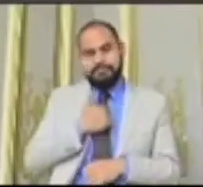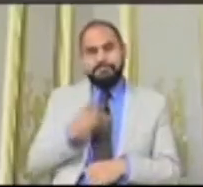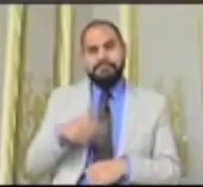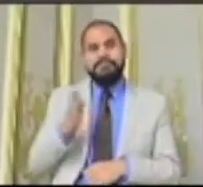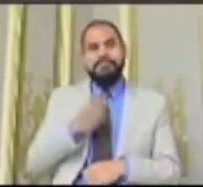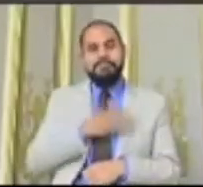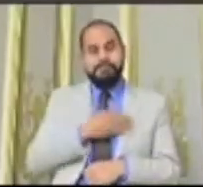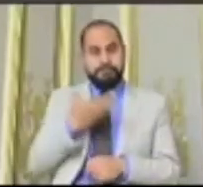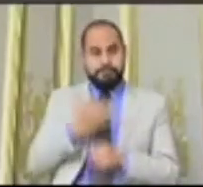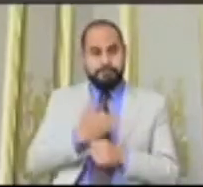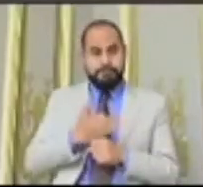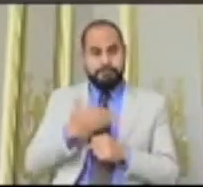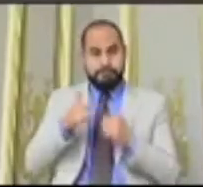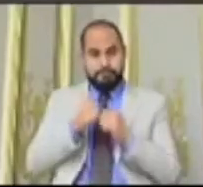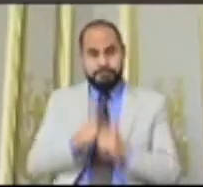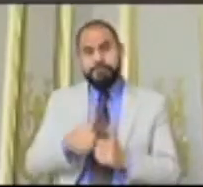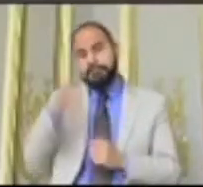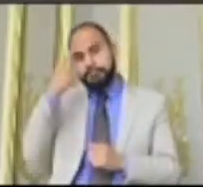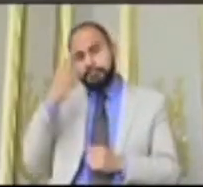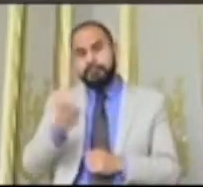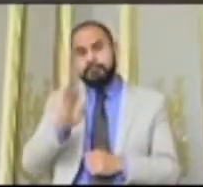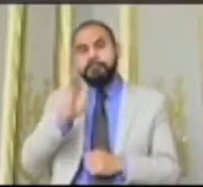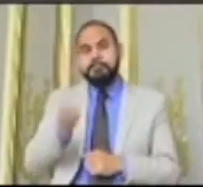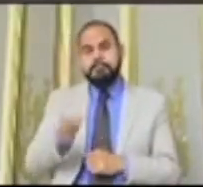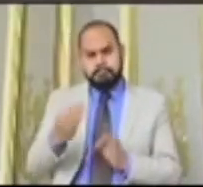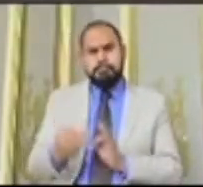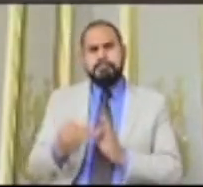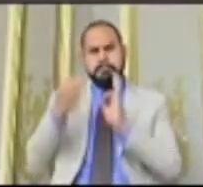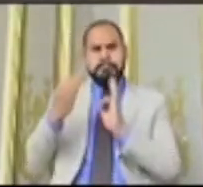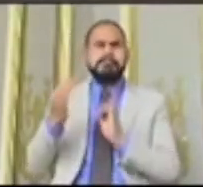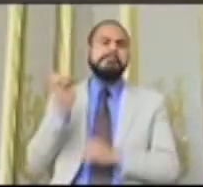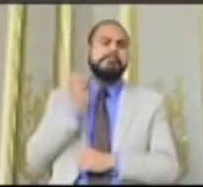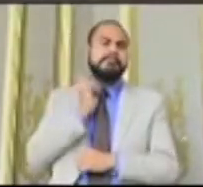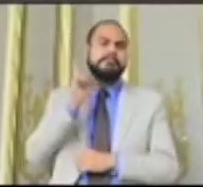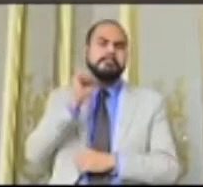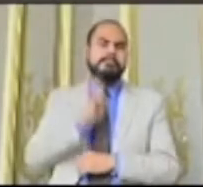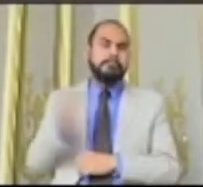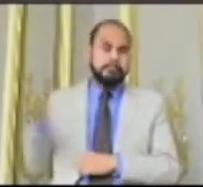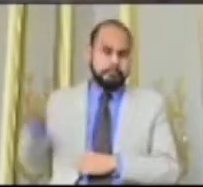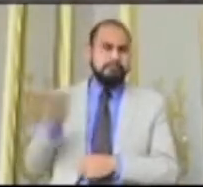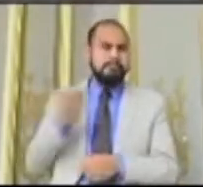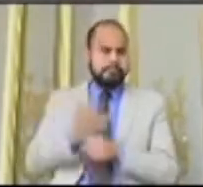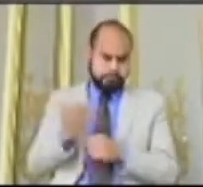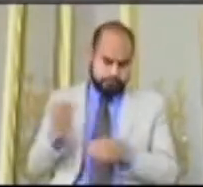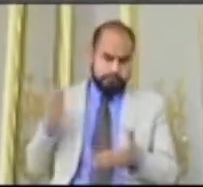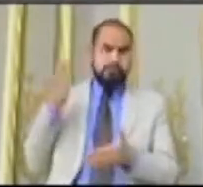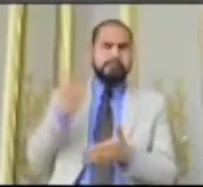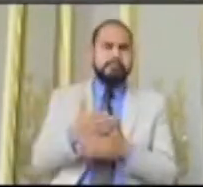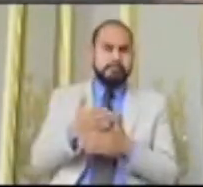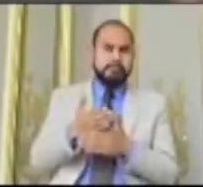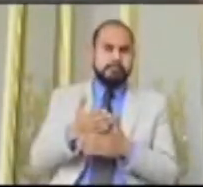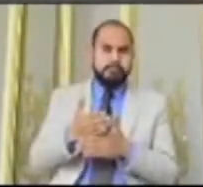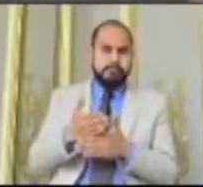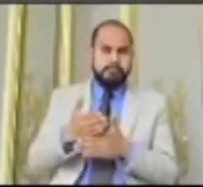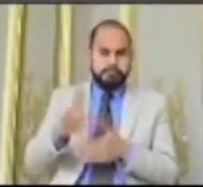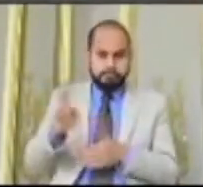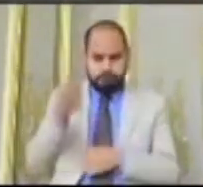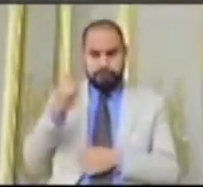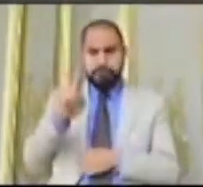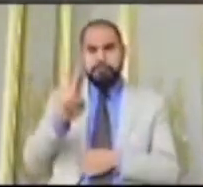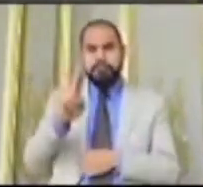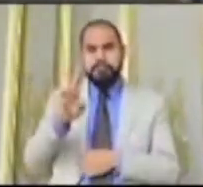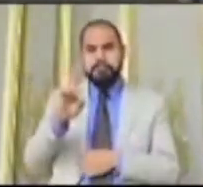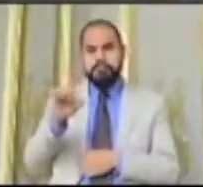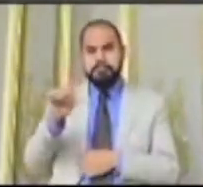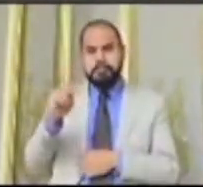estoy aquí en esta tribuna solo para aceptar el reto de la diputada de ir ahorita mismo al campus de la UDLAP. Vamos, porque ayer se